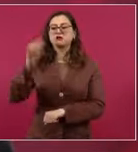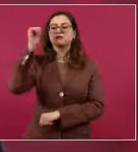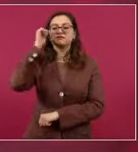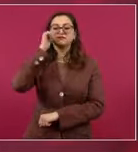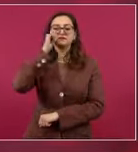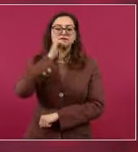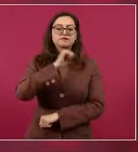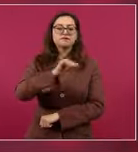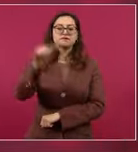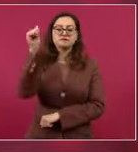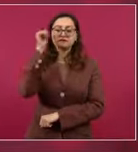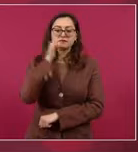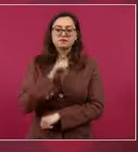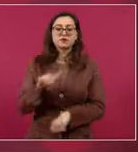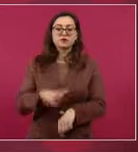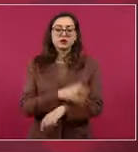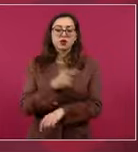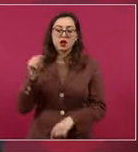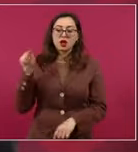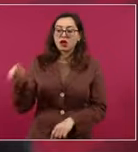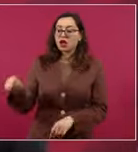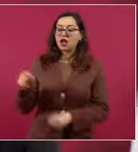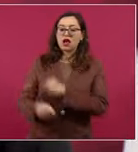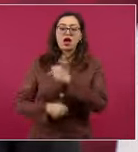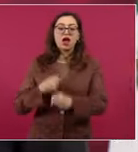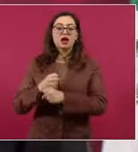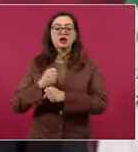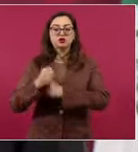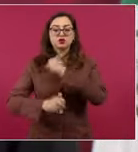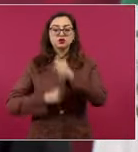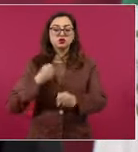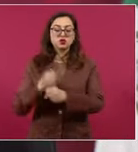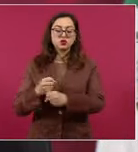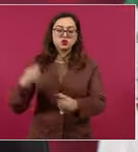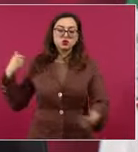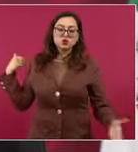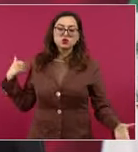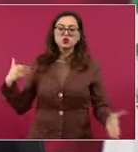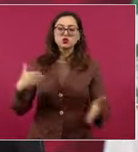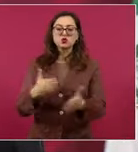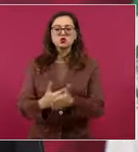pues luchó durante muchos años y